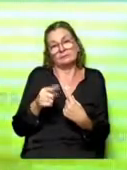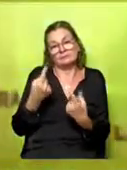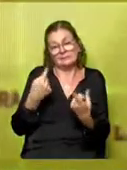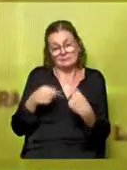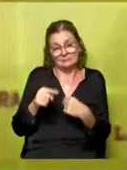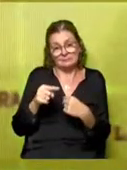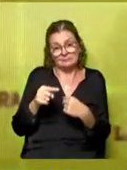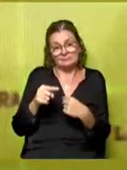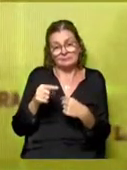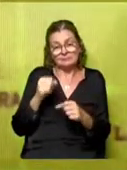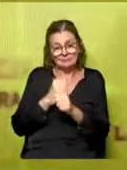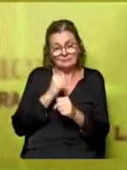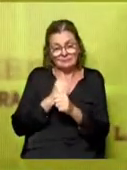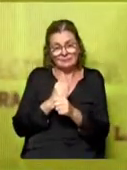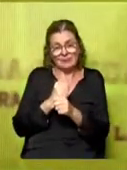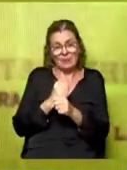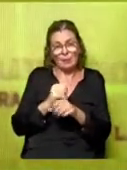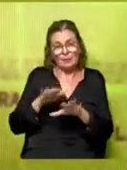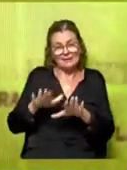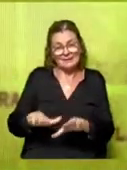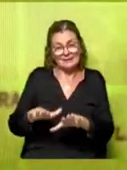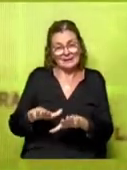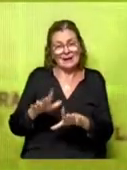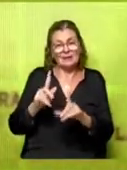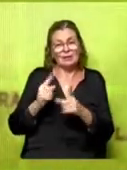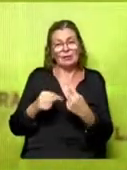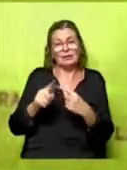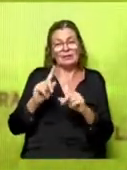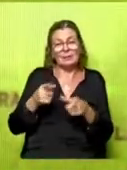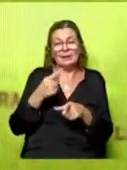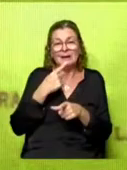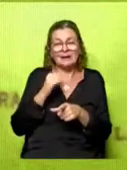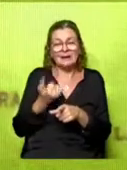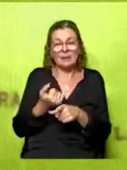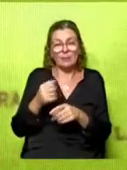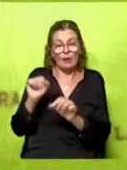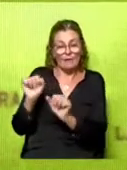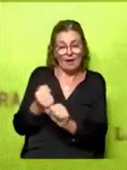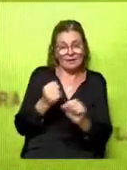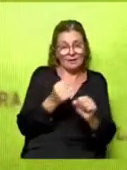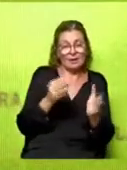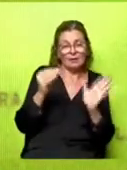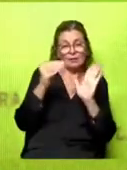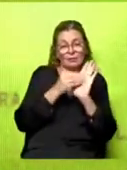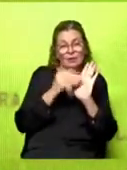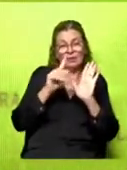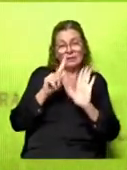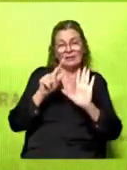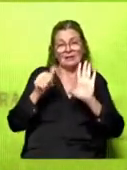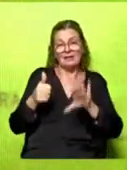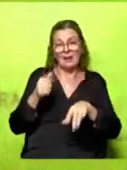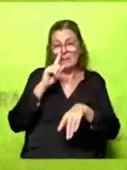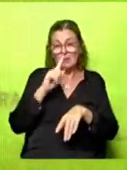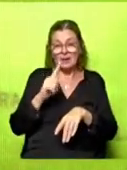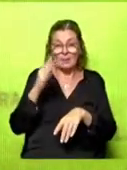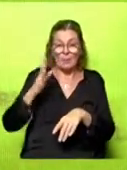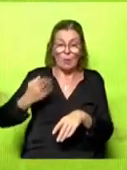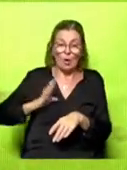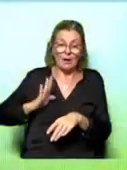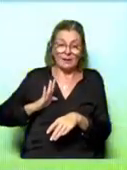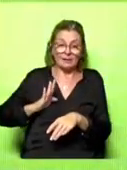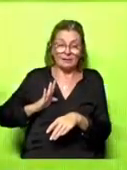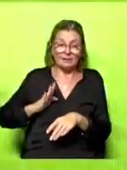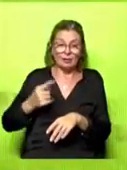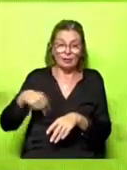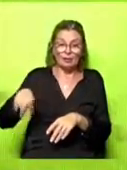entonces, trabajamos desde la infancia. También tenemos el ejemplo del barrido, que se anotaron 16.000 mujeres. Y